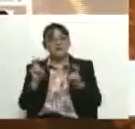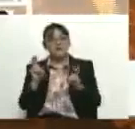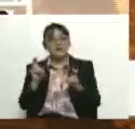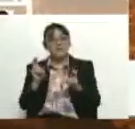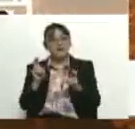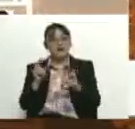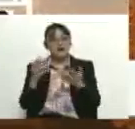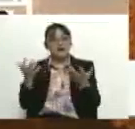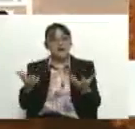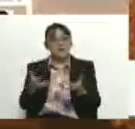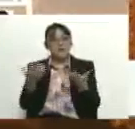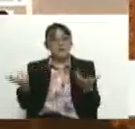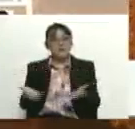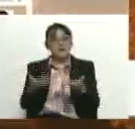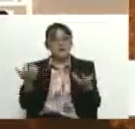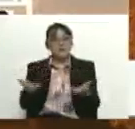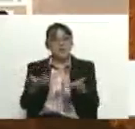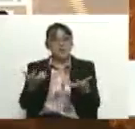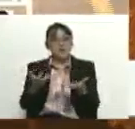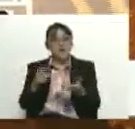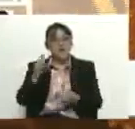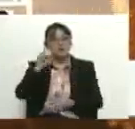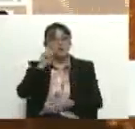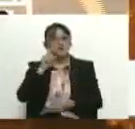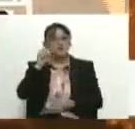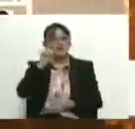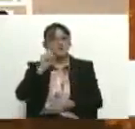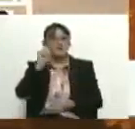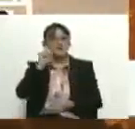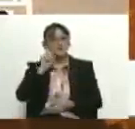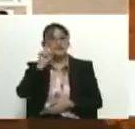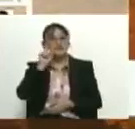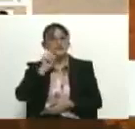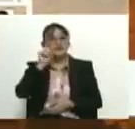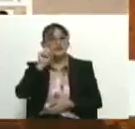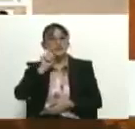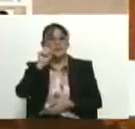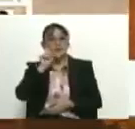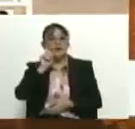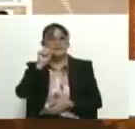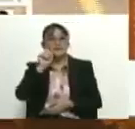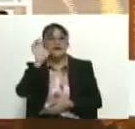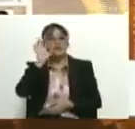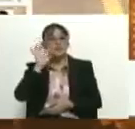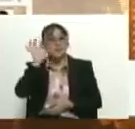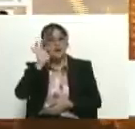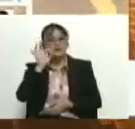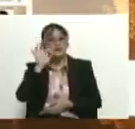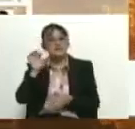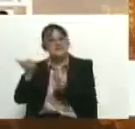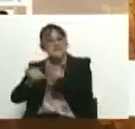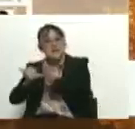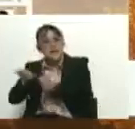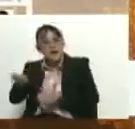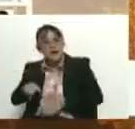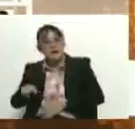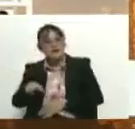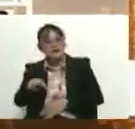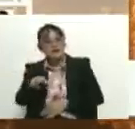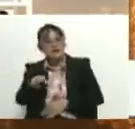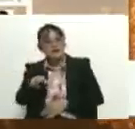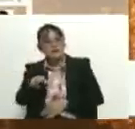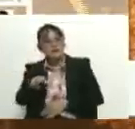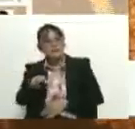las hortalizas específicamente el tomate y la pesca son comunidades que están a orillas del Río La portuguesa